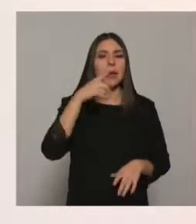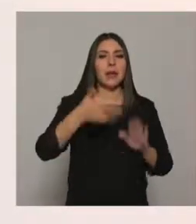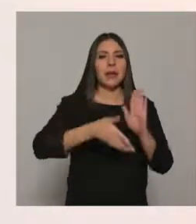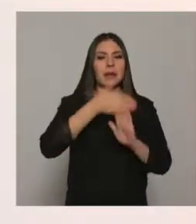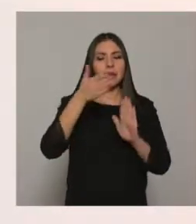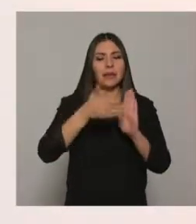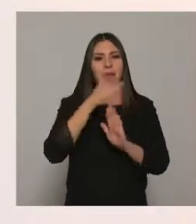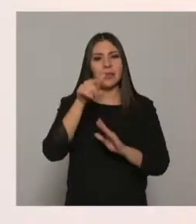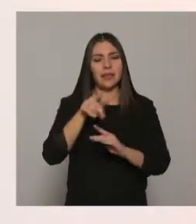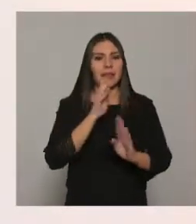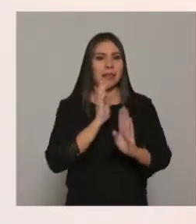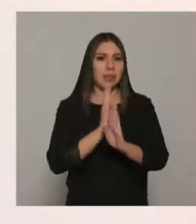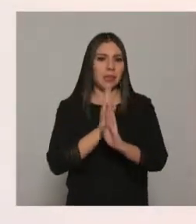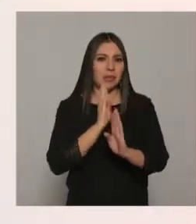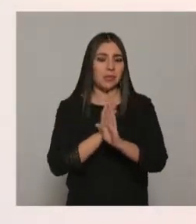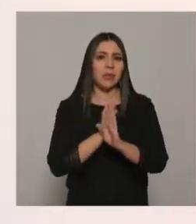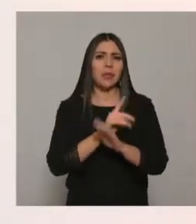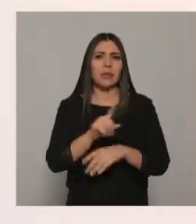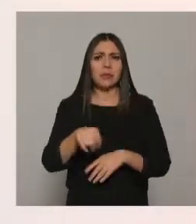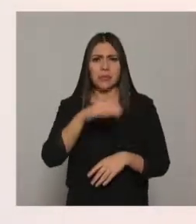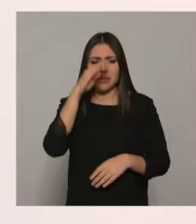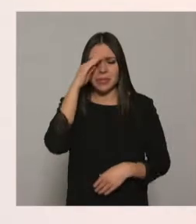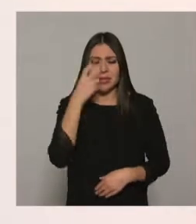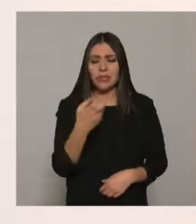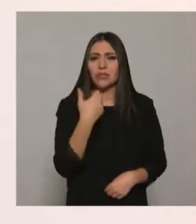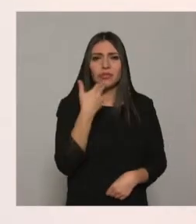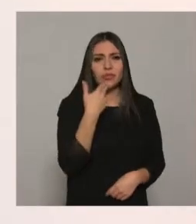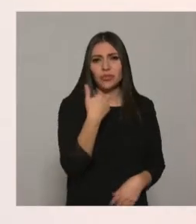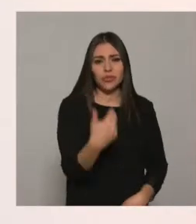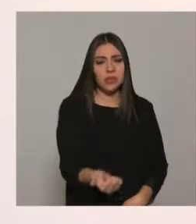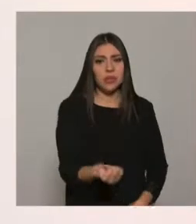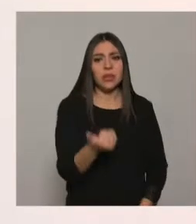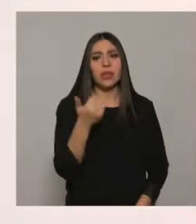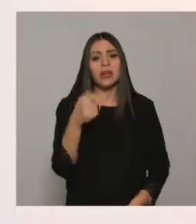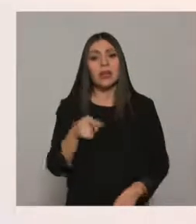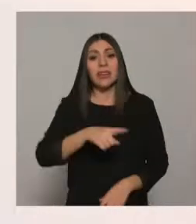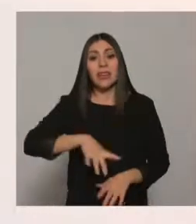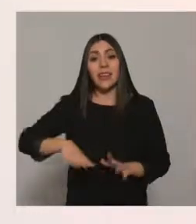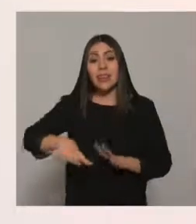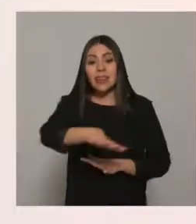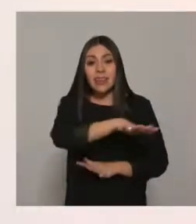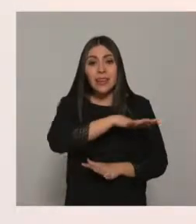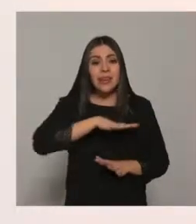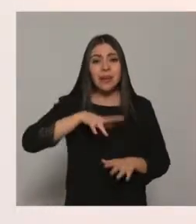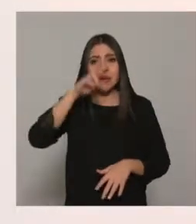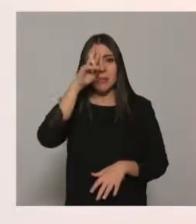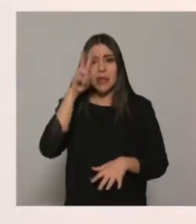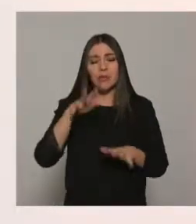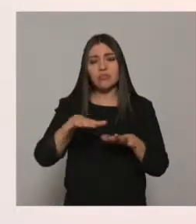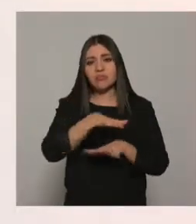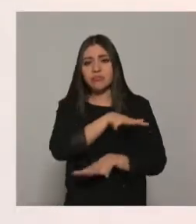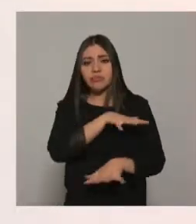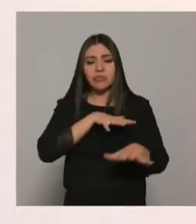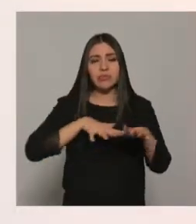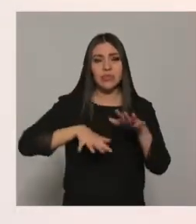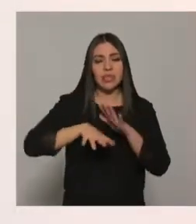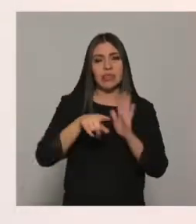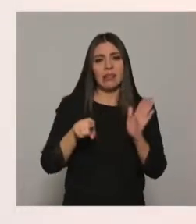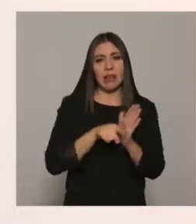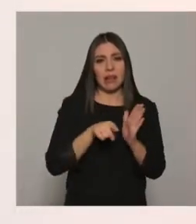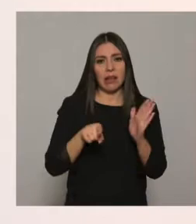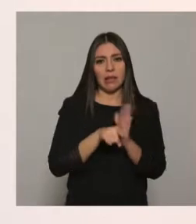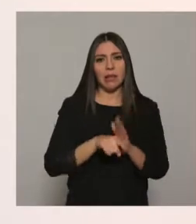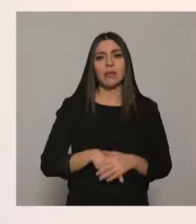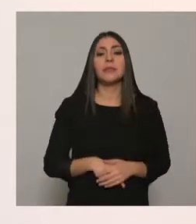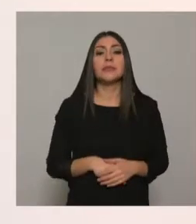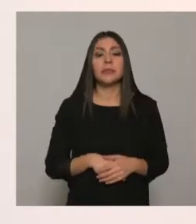al considerar que resultará inviable y que tendrá un impacto negativo para sus comunidades. Este 14 de noviembre